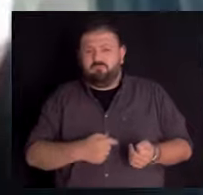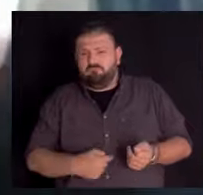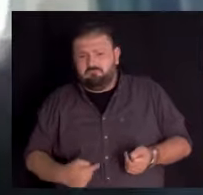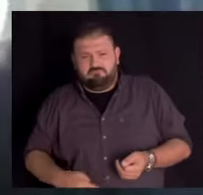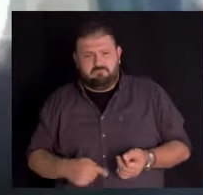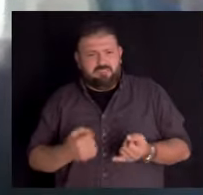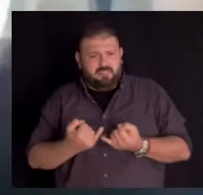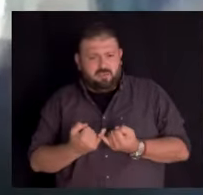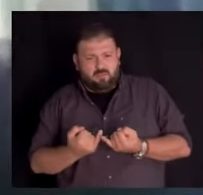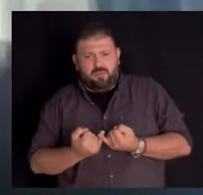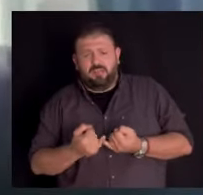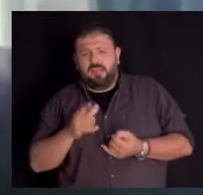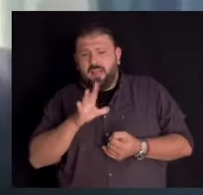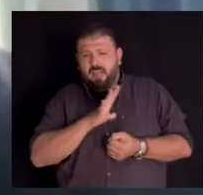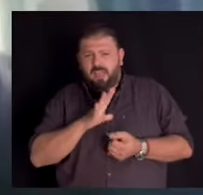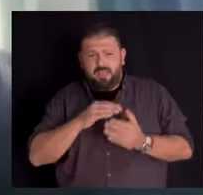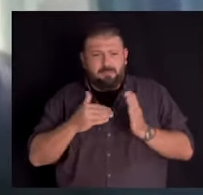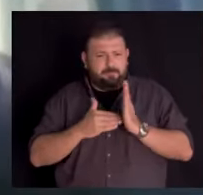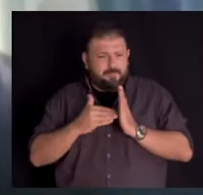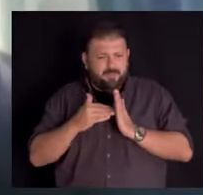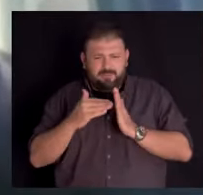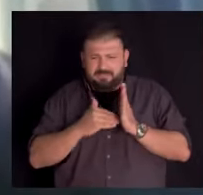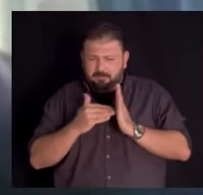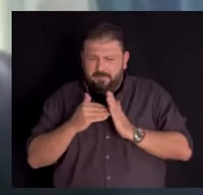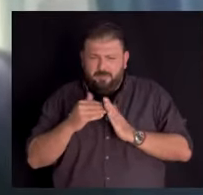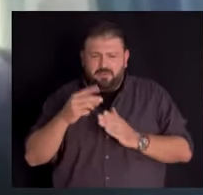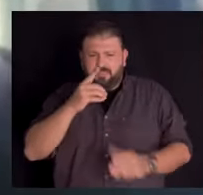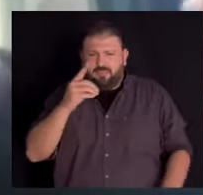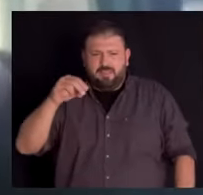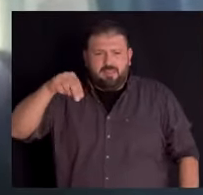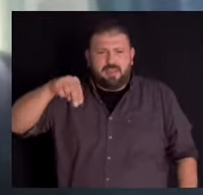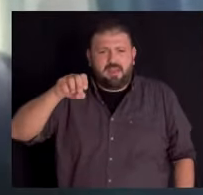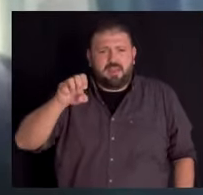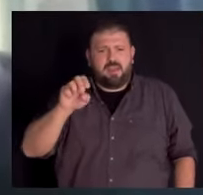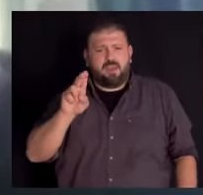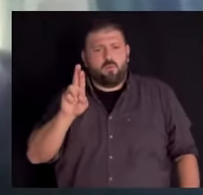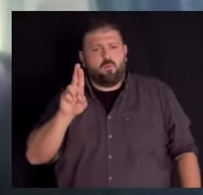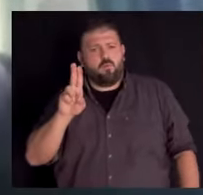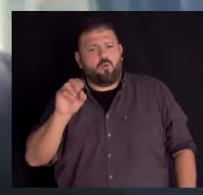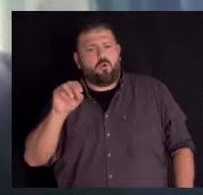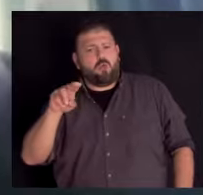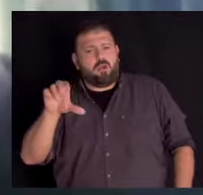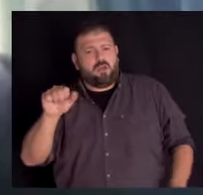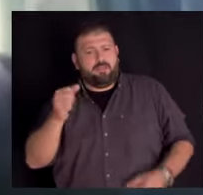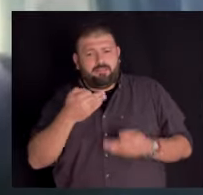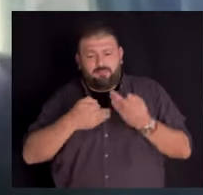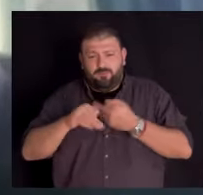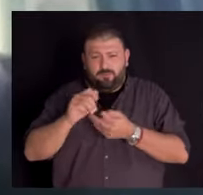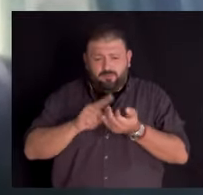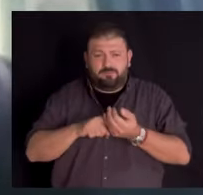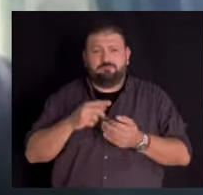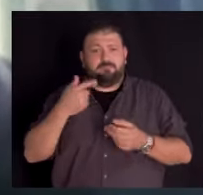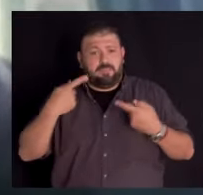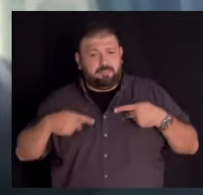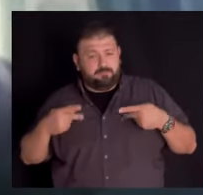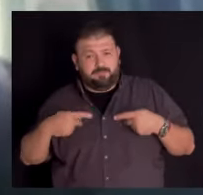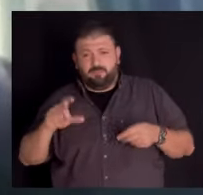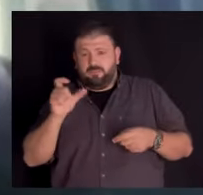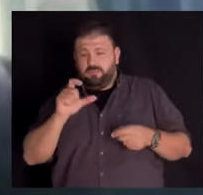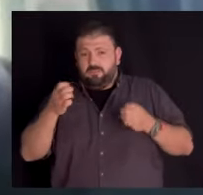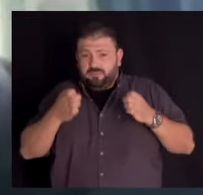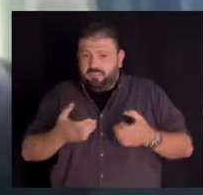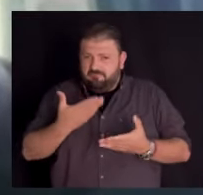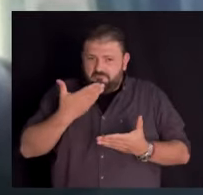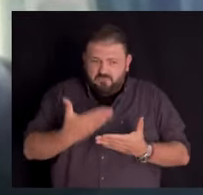más millones y millones de neuronas, ¿sí? Si la flora intestinal o la probioma está bien fortalecida,